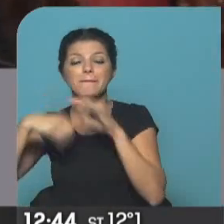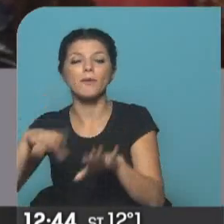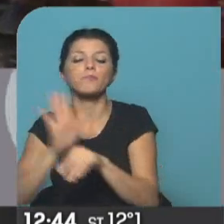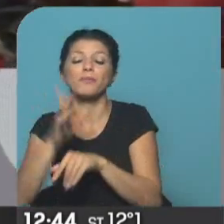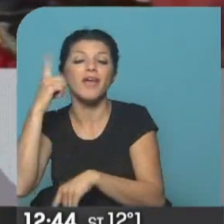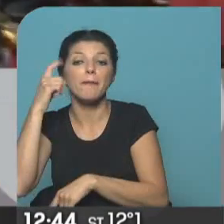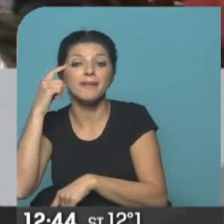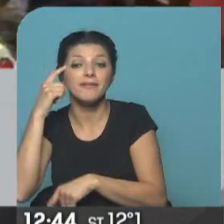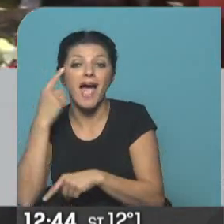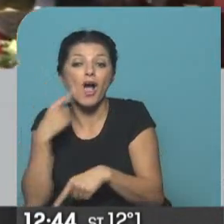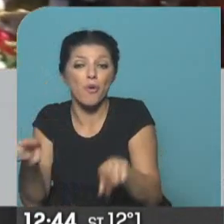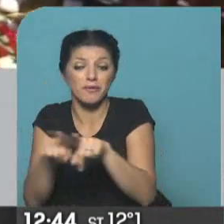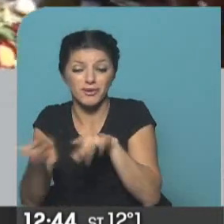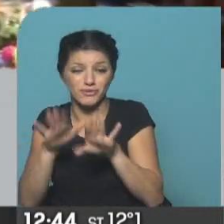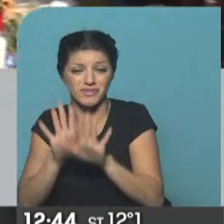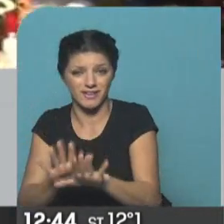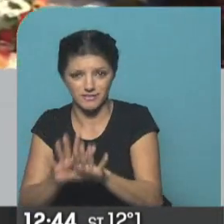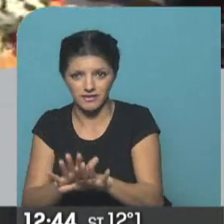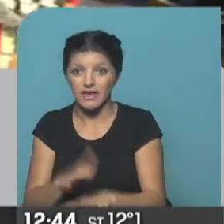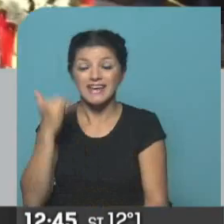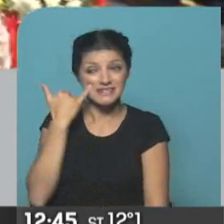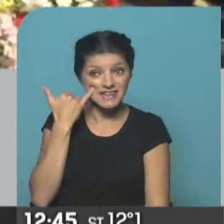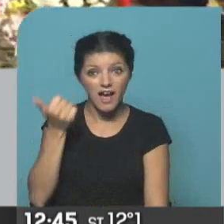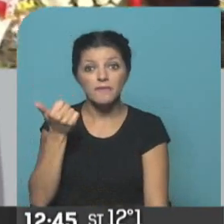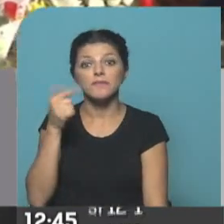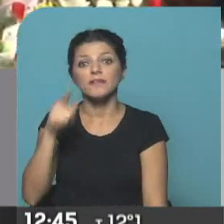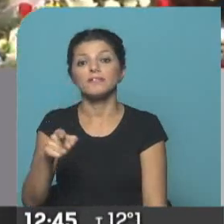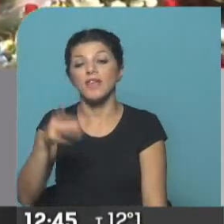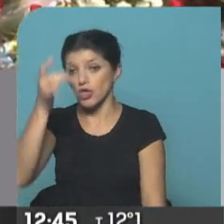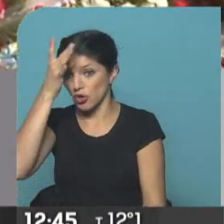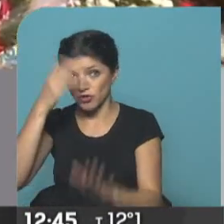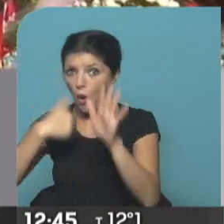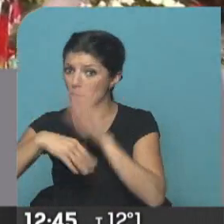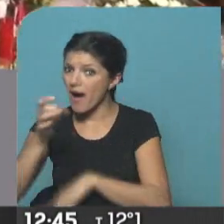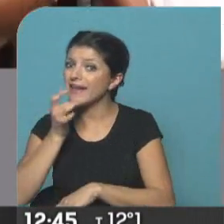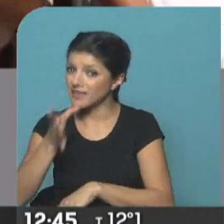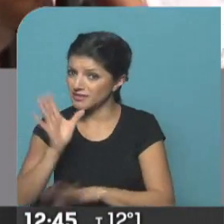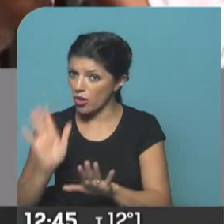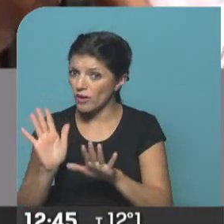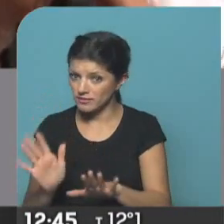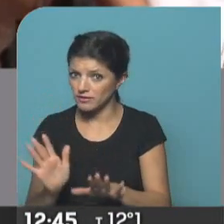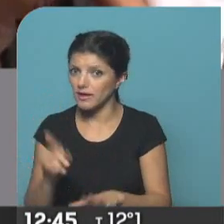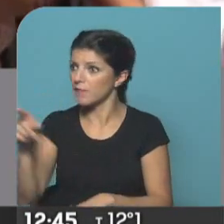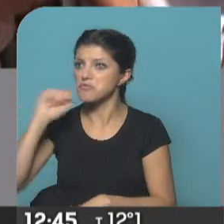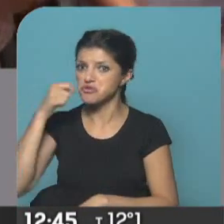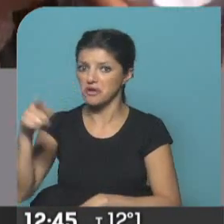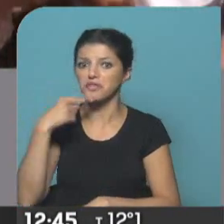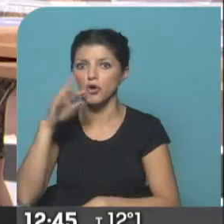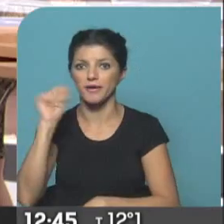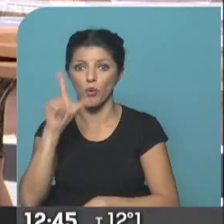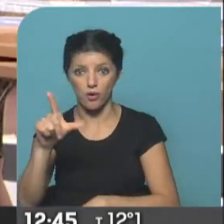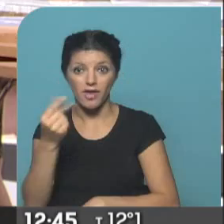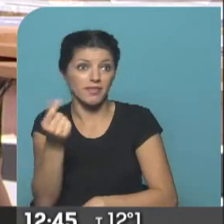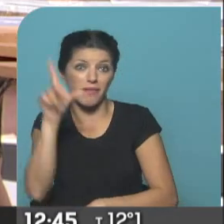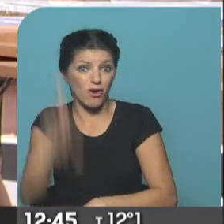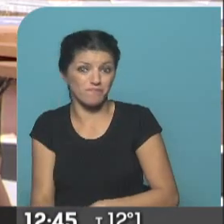el fenómeno se repite, hubo ya como una docena de atentados de este tipo, de como decía Raúl recién, que me gustó la expresión de bajo costo, digamos,